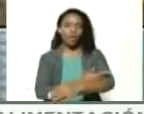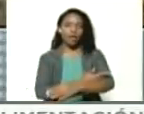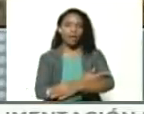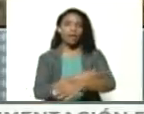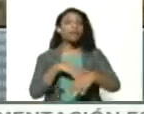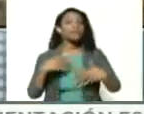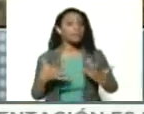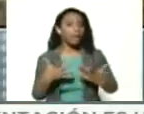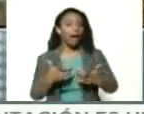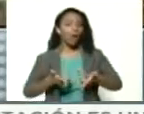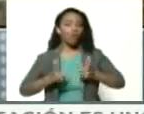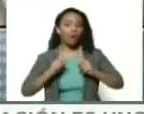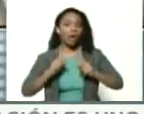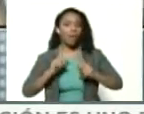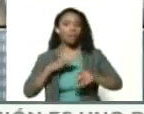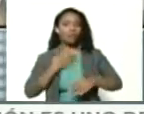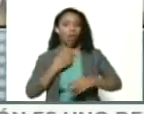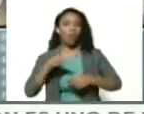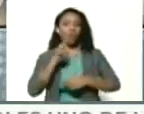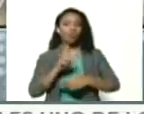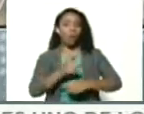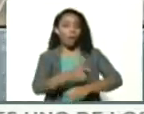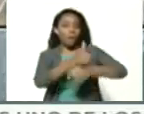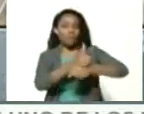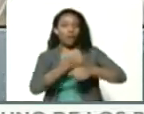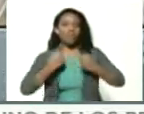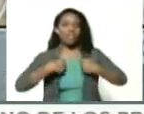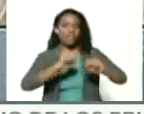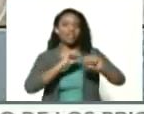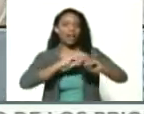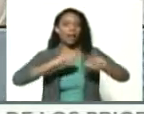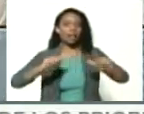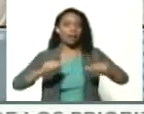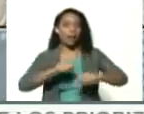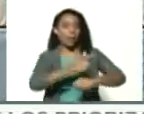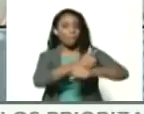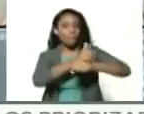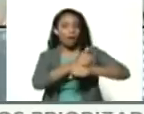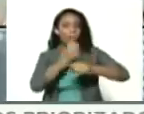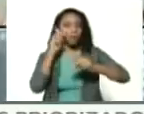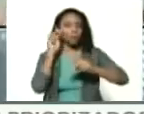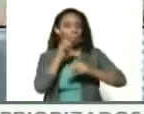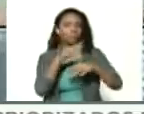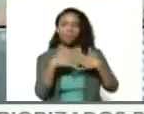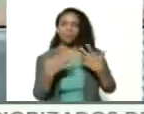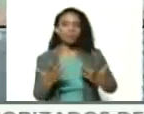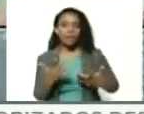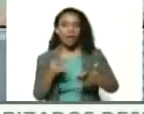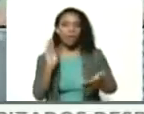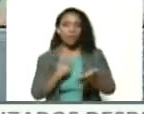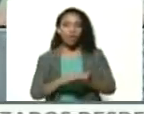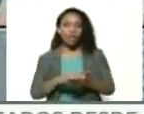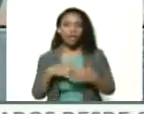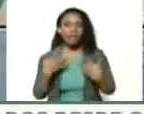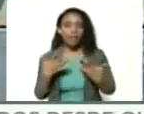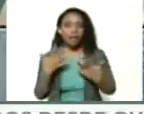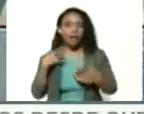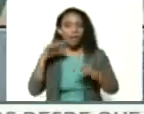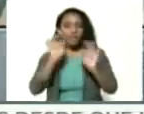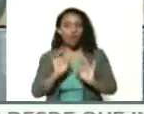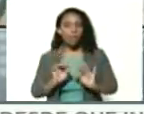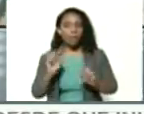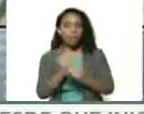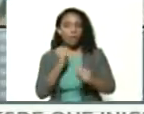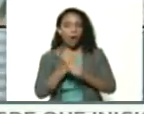y la autoridad para hacer uso de las armas en defensa de nuestra soberanía. Desde el punto de vista de la aplicación y de la zona operativa de